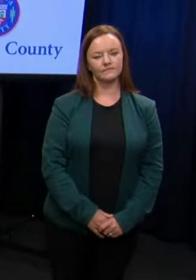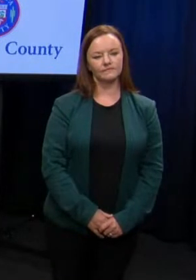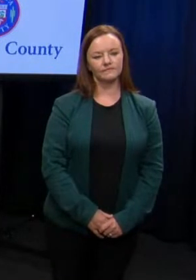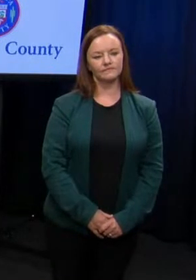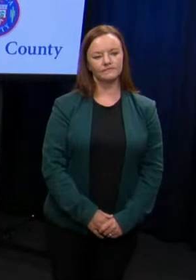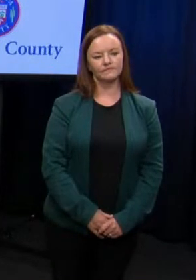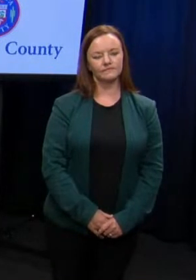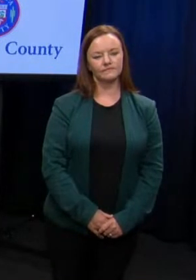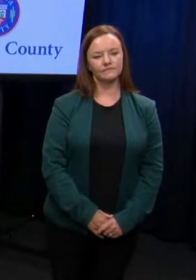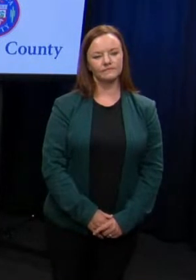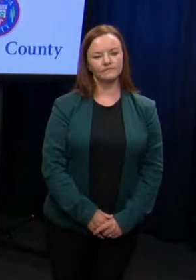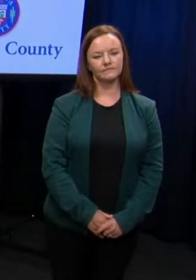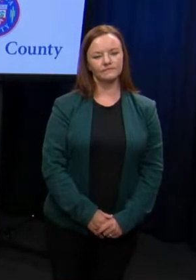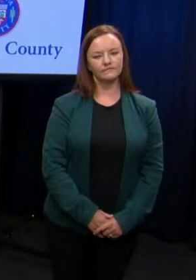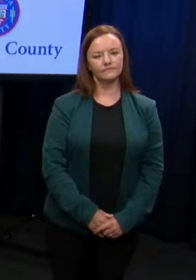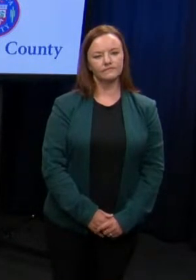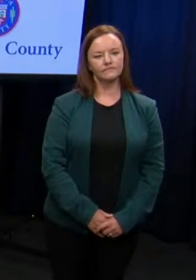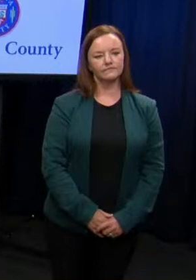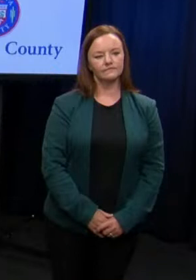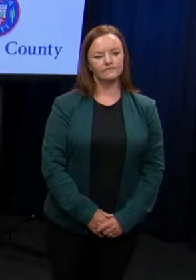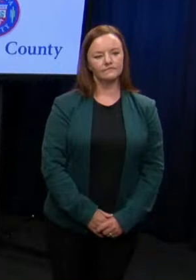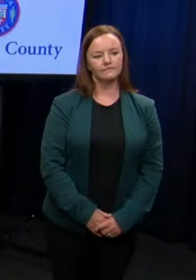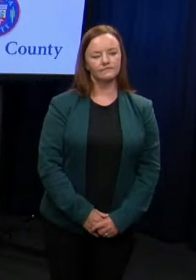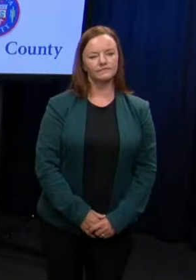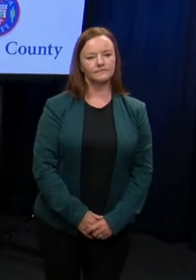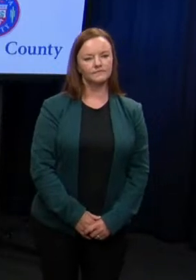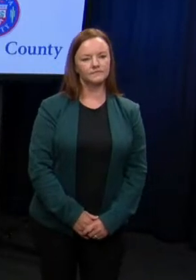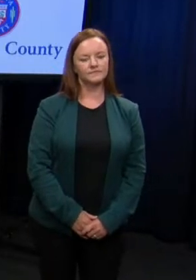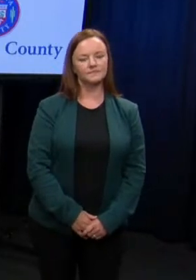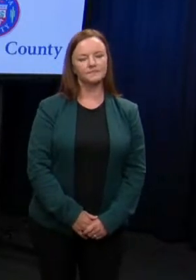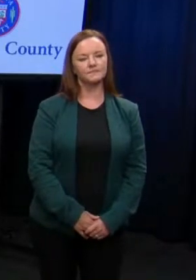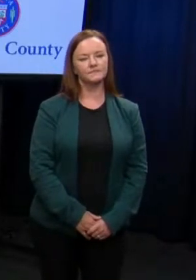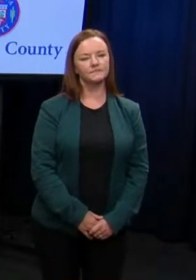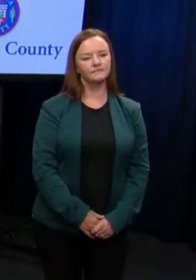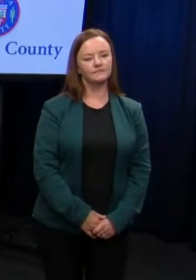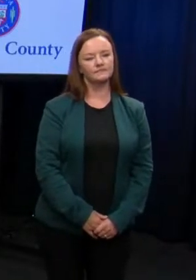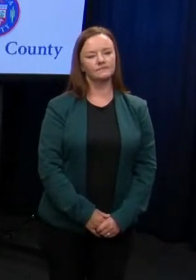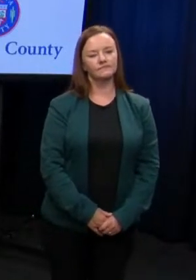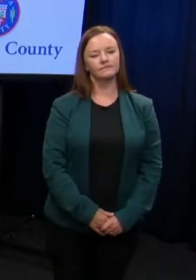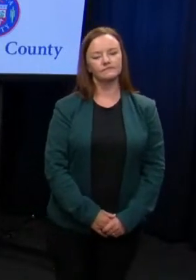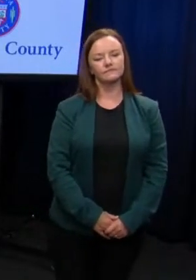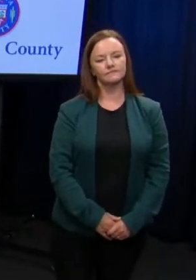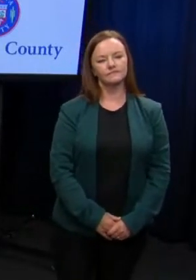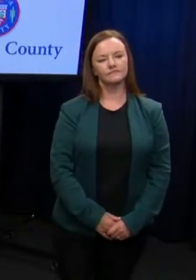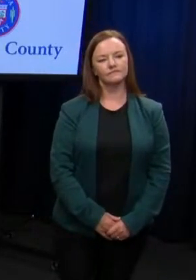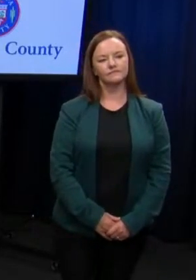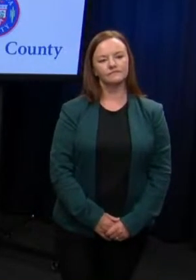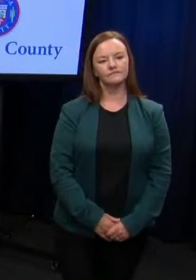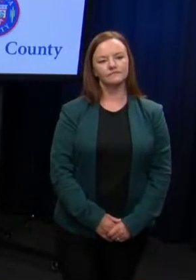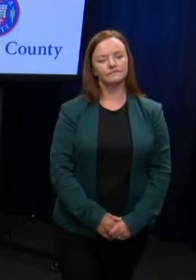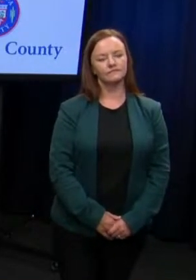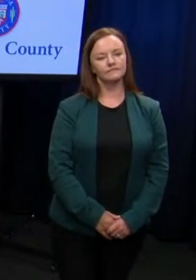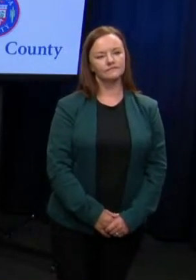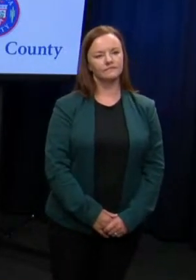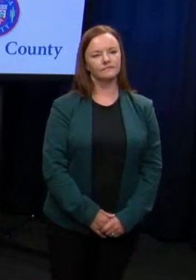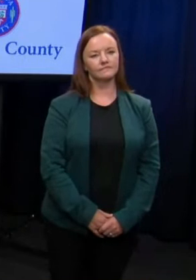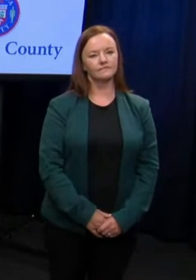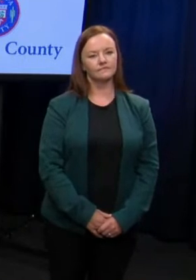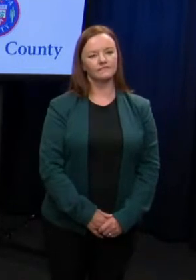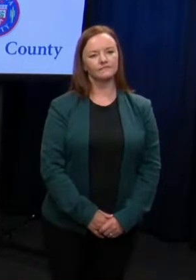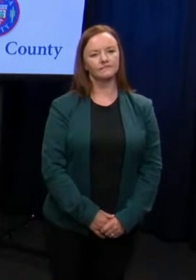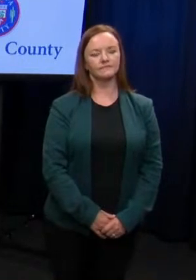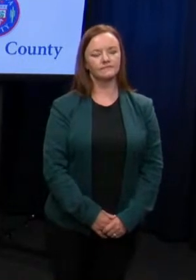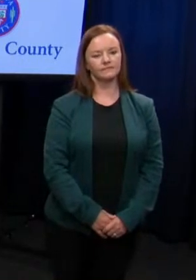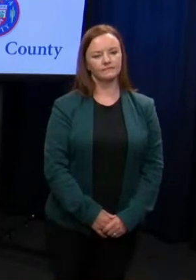eso sabemos que lo que funciona, todo lo que son los sistemas de mitigación, como la vacunación, el lavado de manos, el utilizar